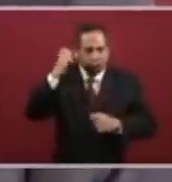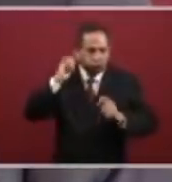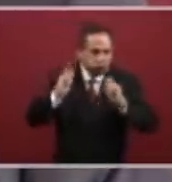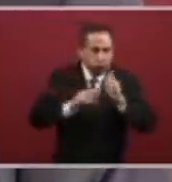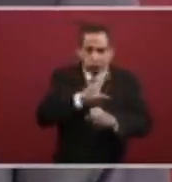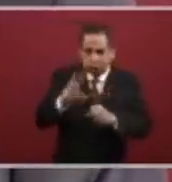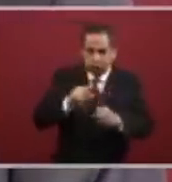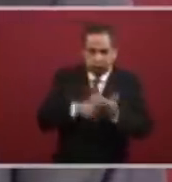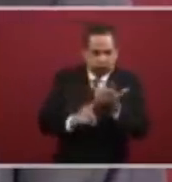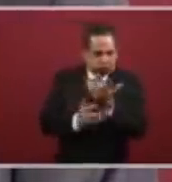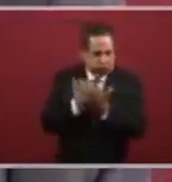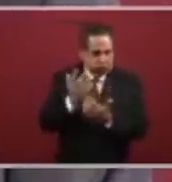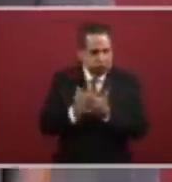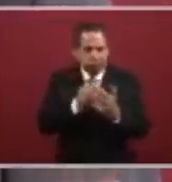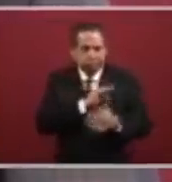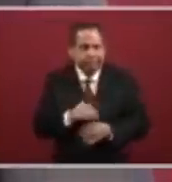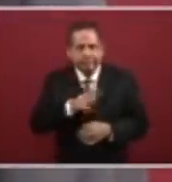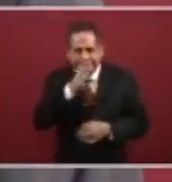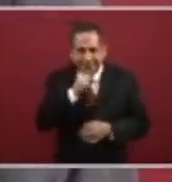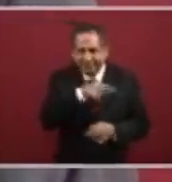ni